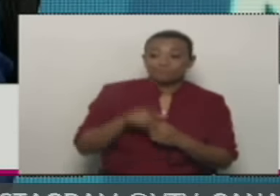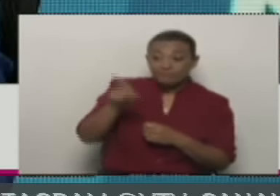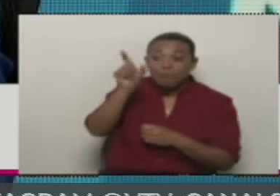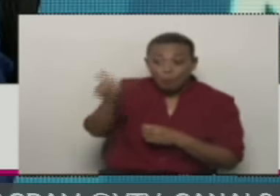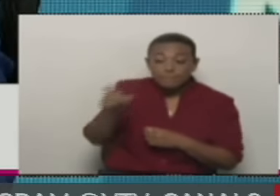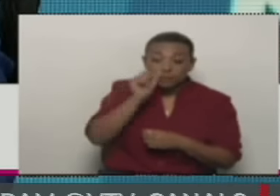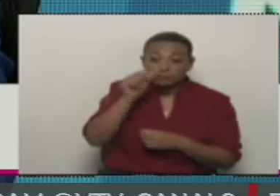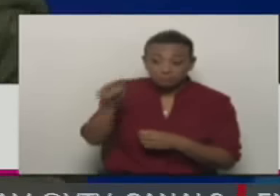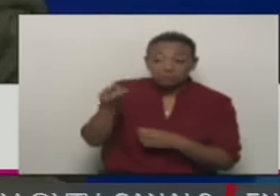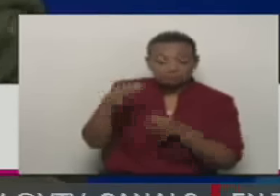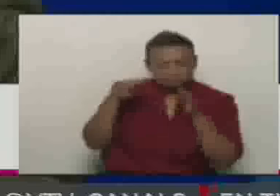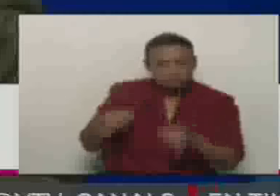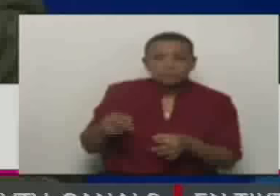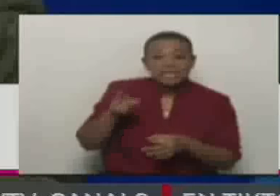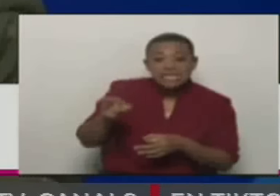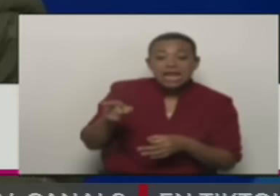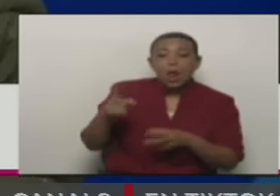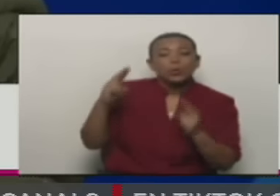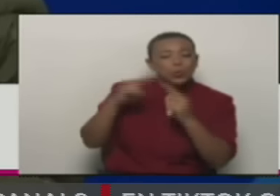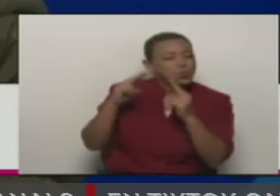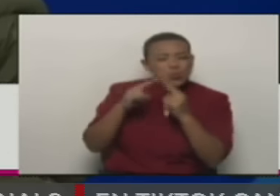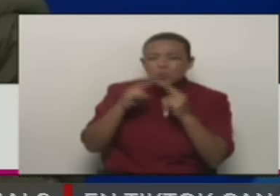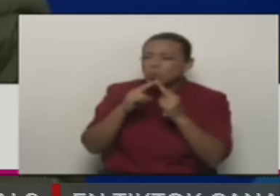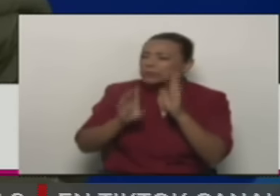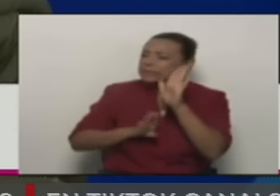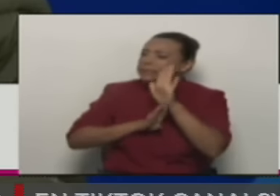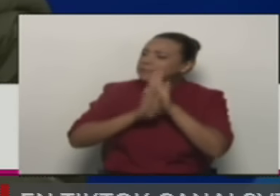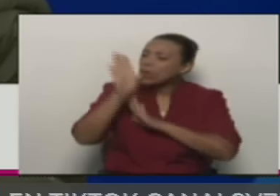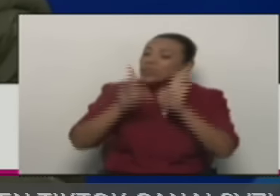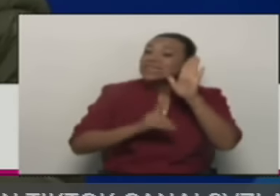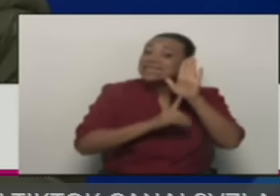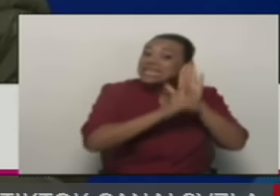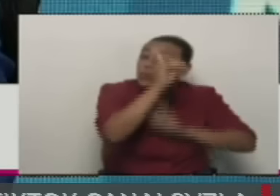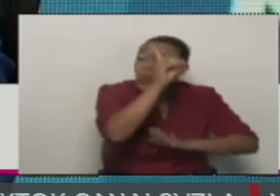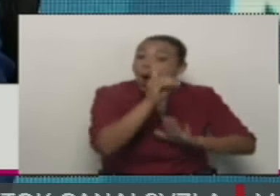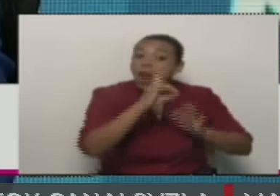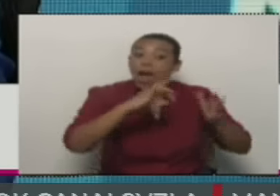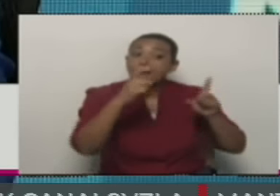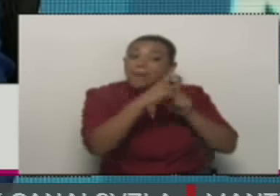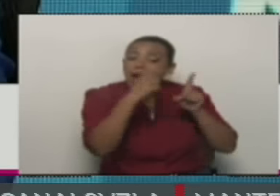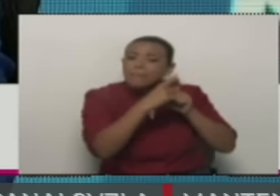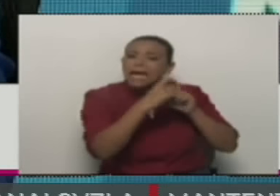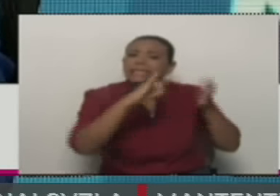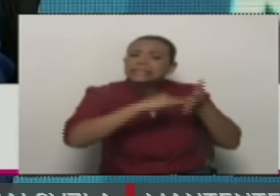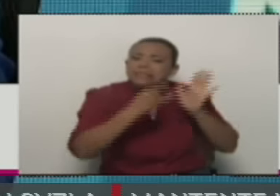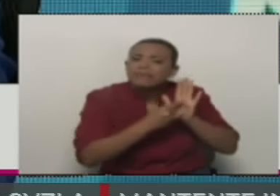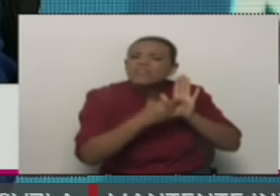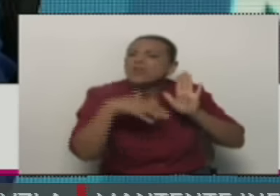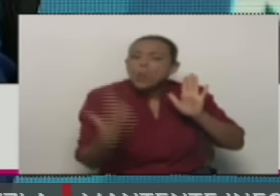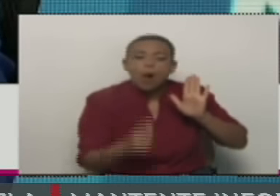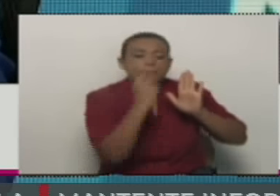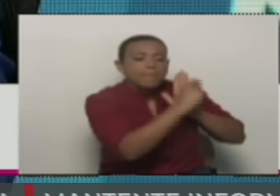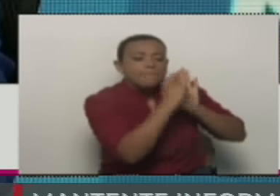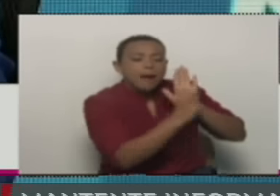Soteldo. Y él conoce y ha desarrollado los conceptos que queremos nosotros llevar